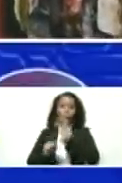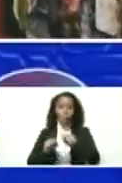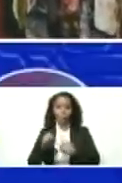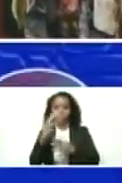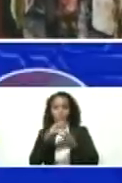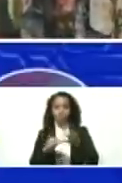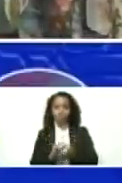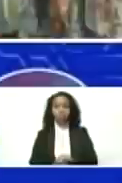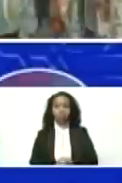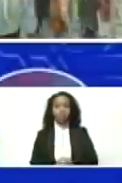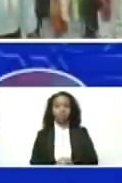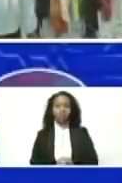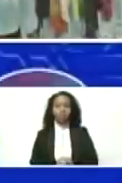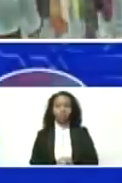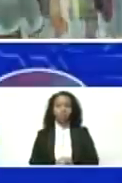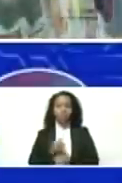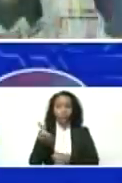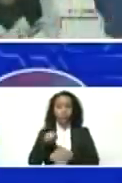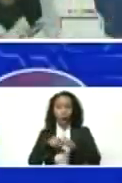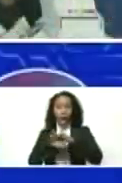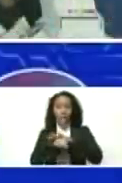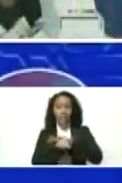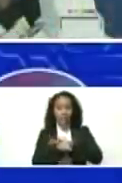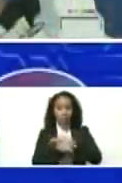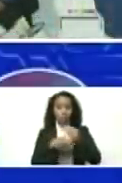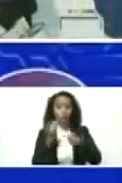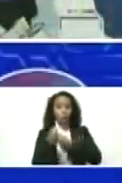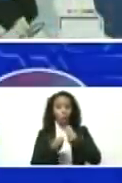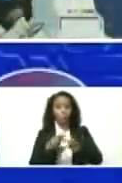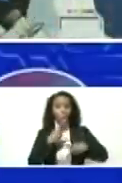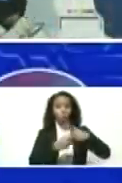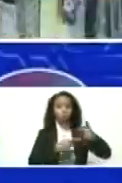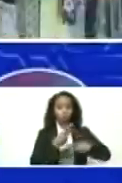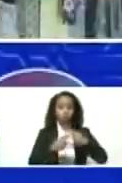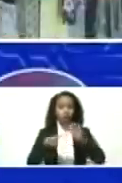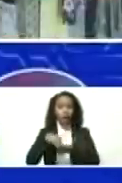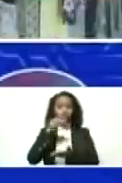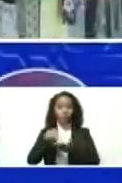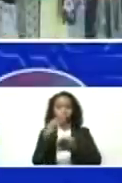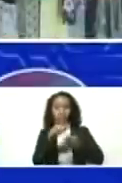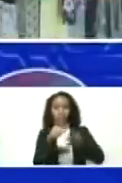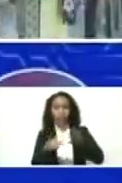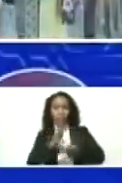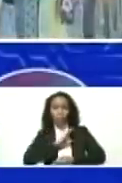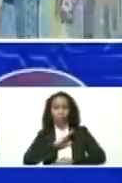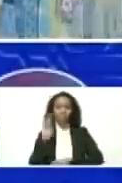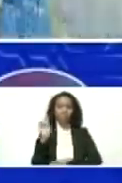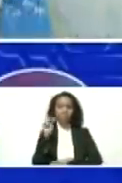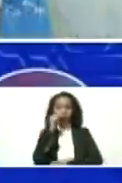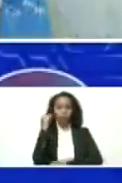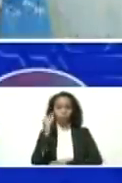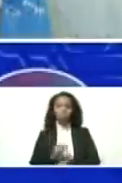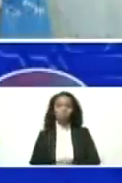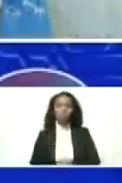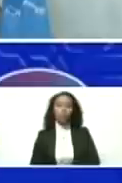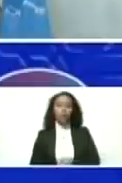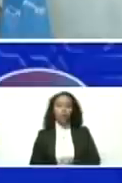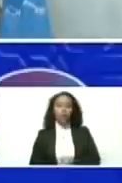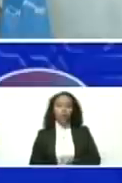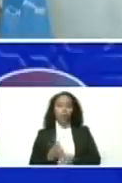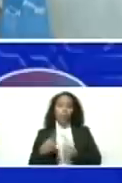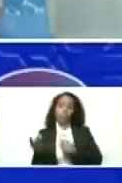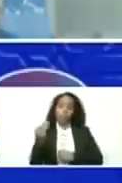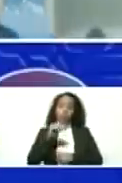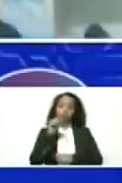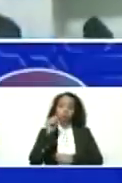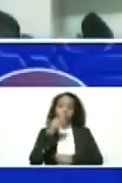Así es. Acceder a los productos de producción nacional, de venezolanos y venezolanas que han emprendido. Pero además también, presidente, usted ha